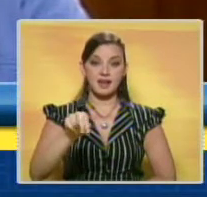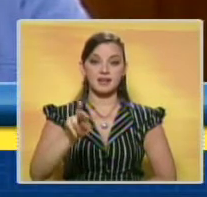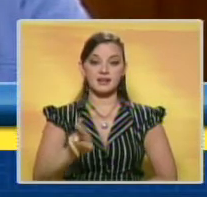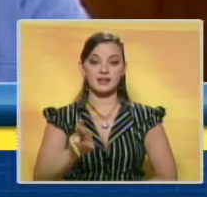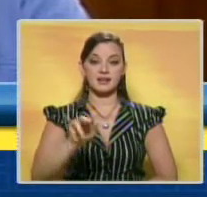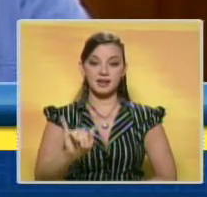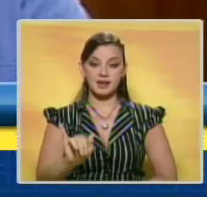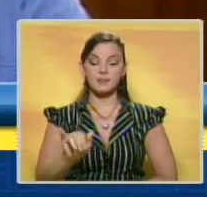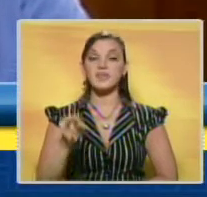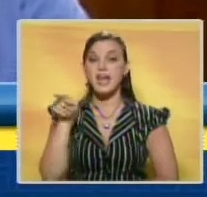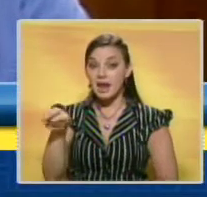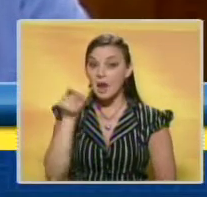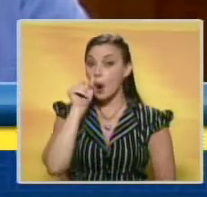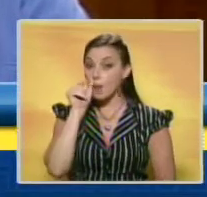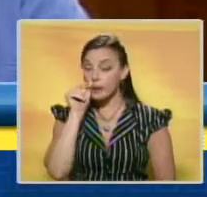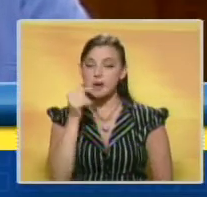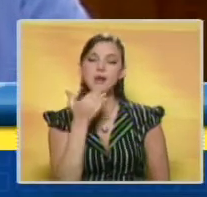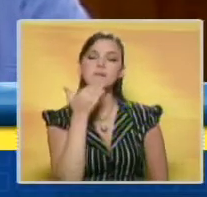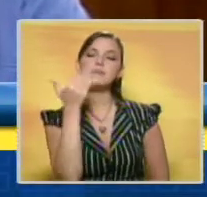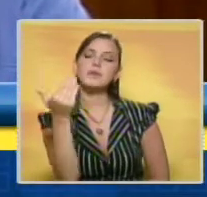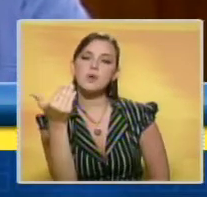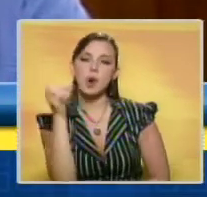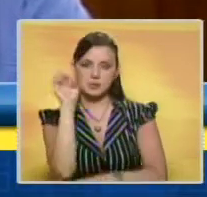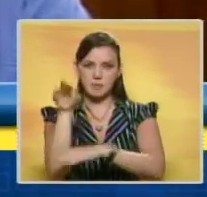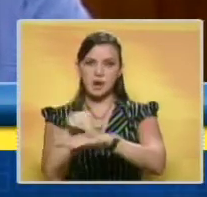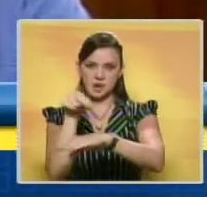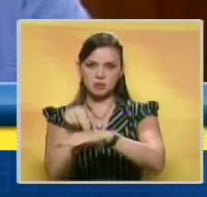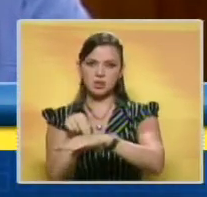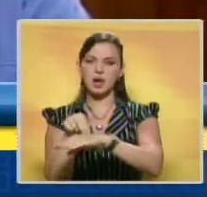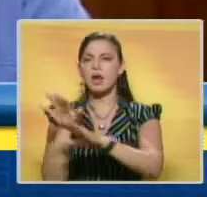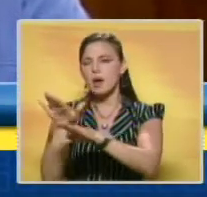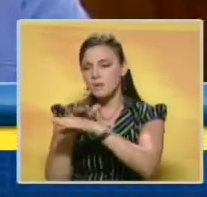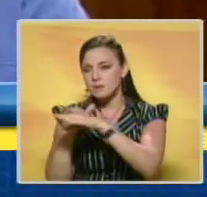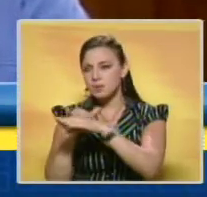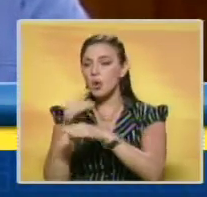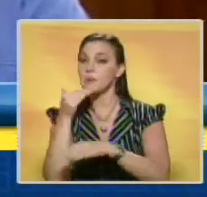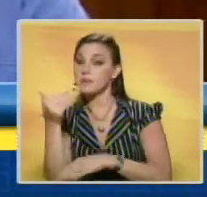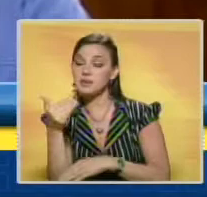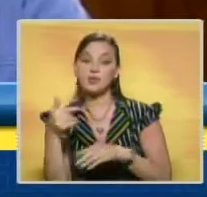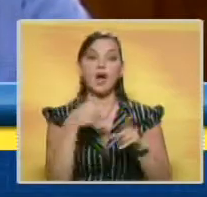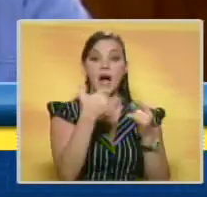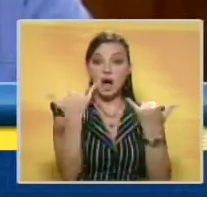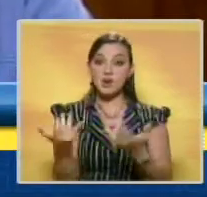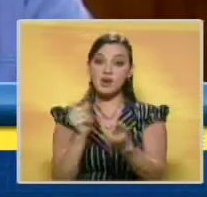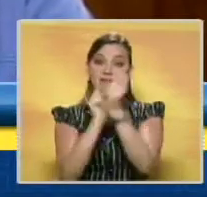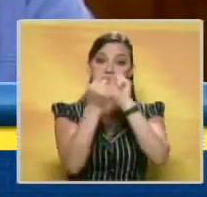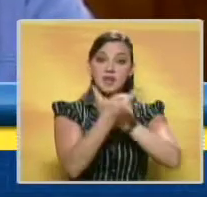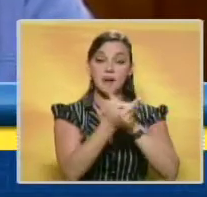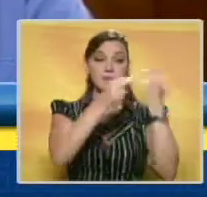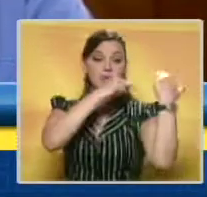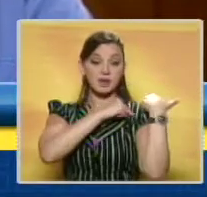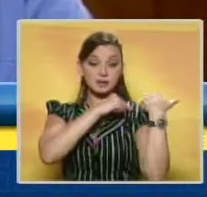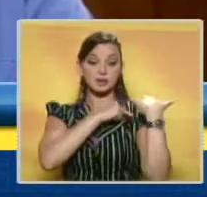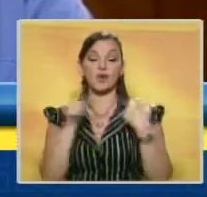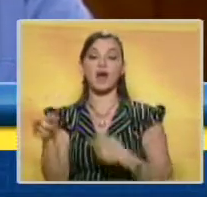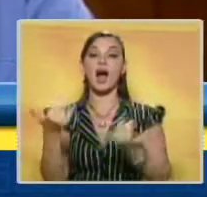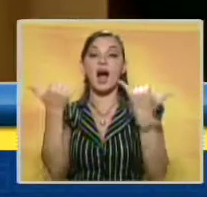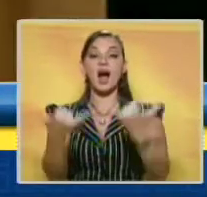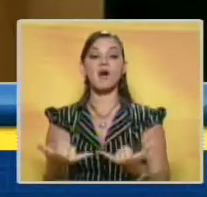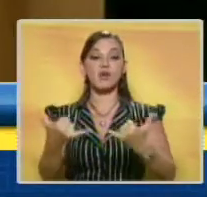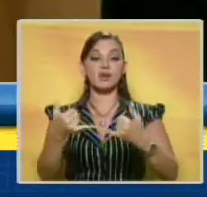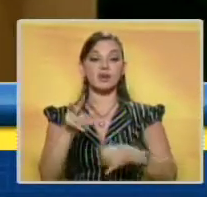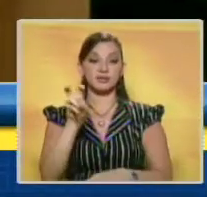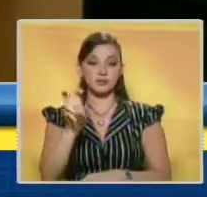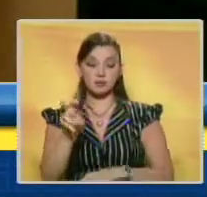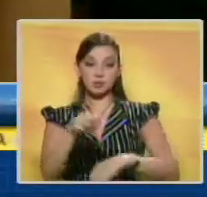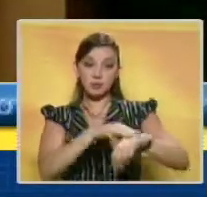respectivo permiso en la Asamblea Nacional, que asuma el Ministerio del Poder Popular para la Salud y se ponga al frente del plan